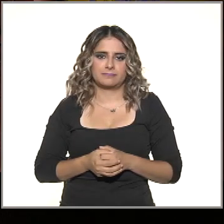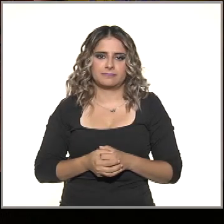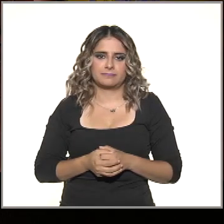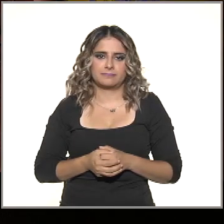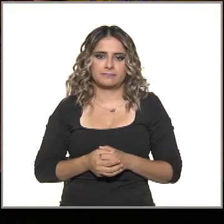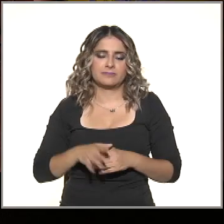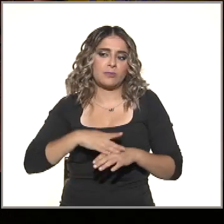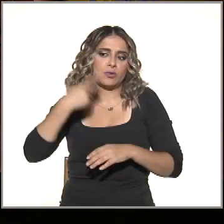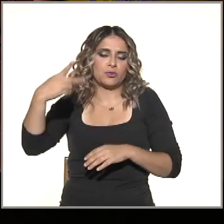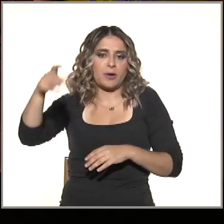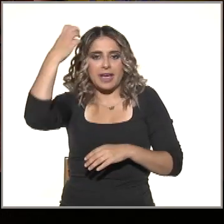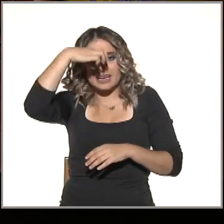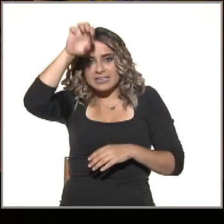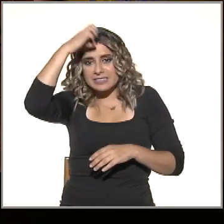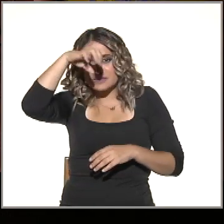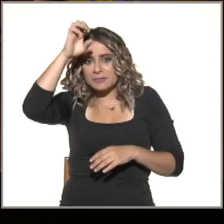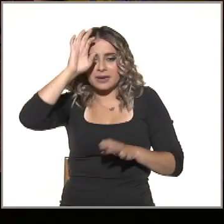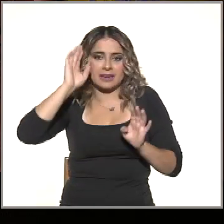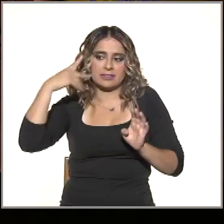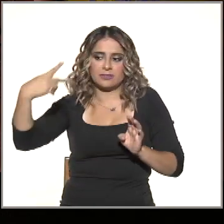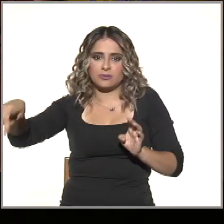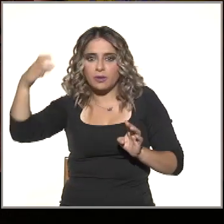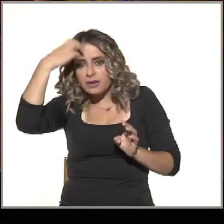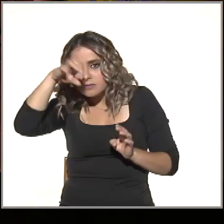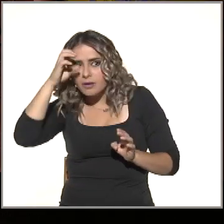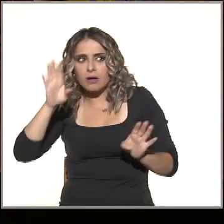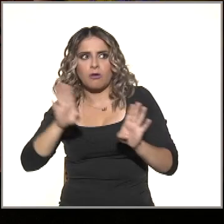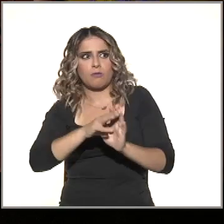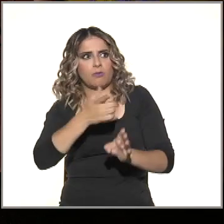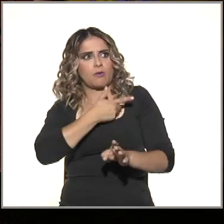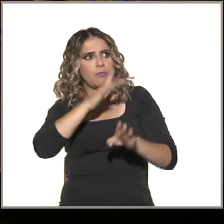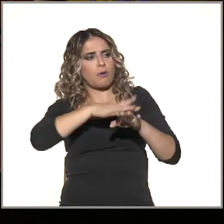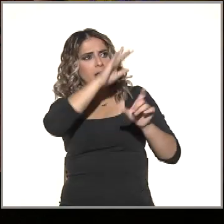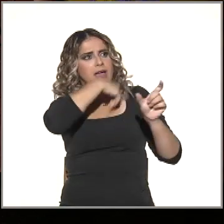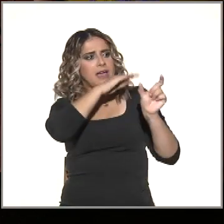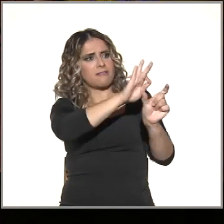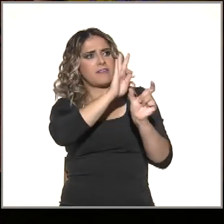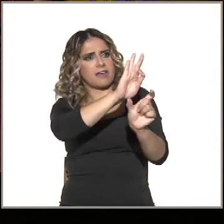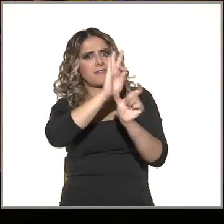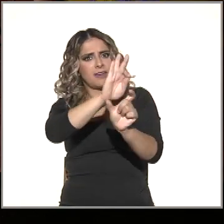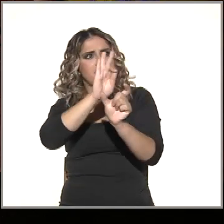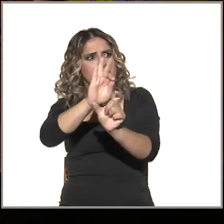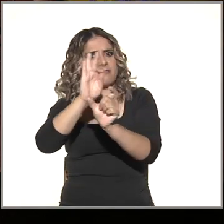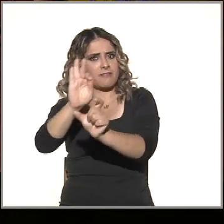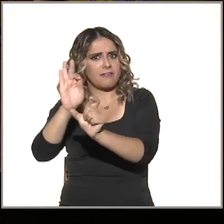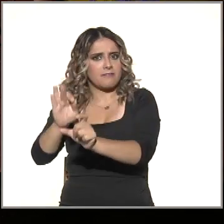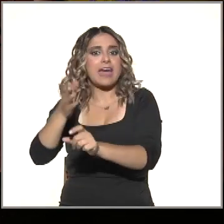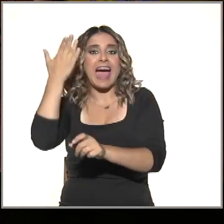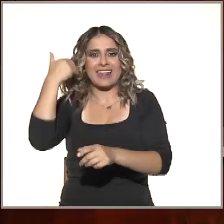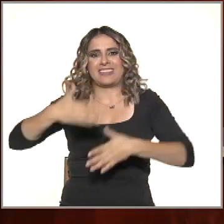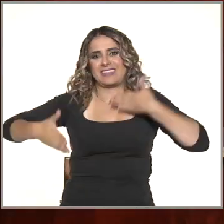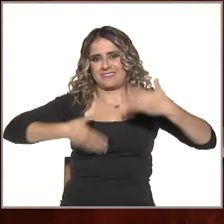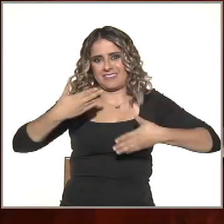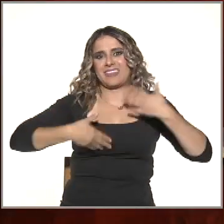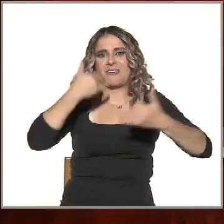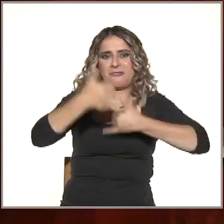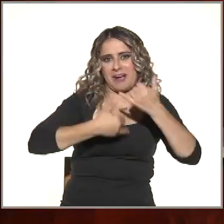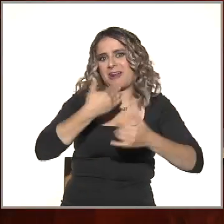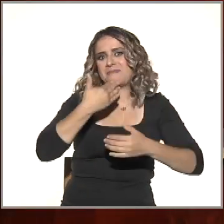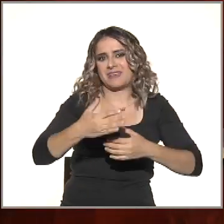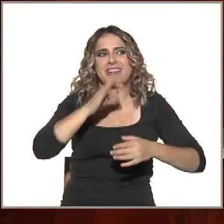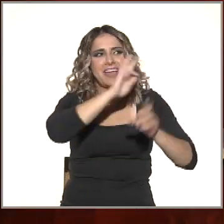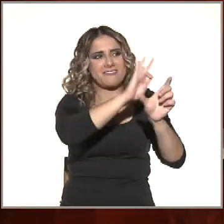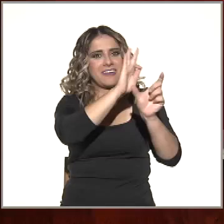experiencia. O sea, la experiencia de ella, claro, fue... La Fafa era fertifidafa. Y sí me